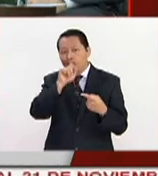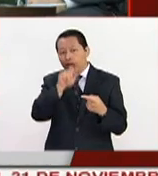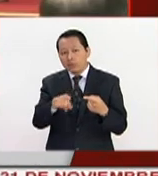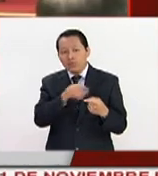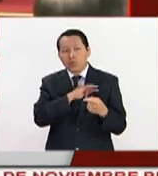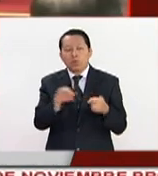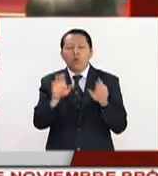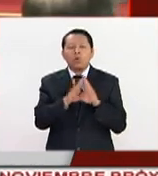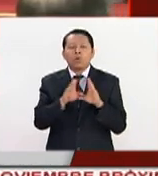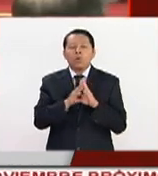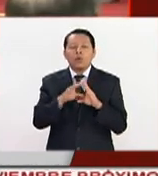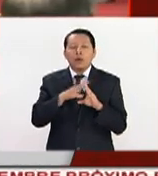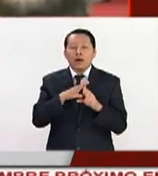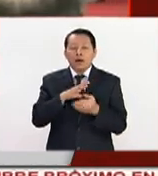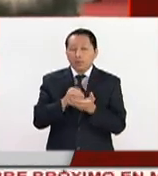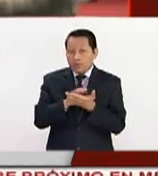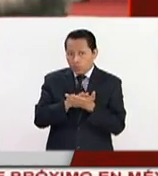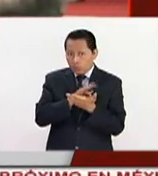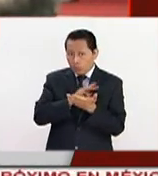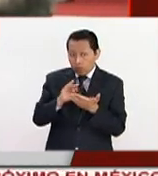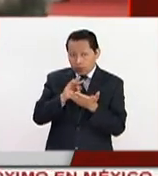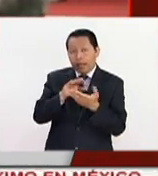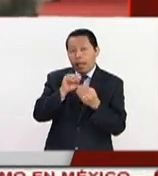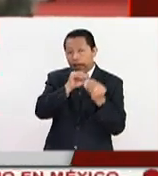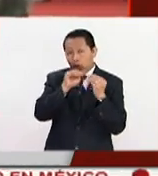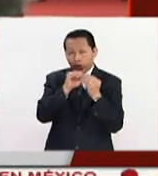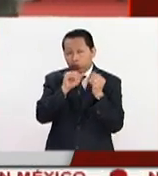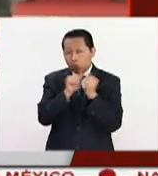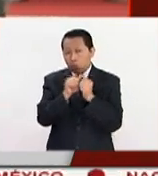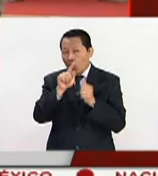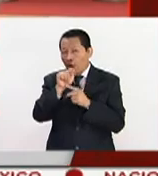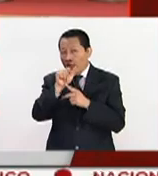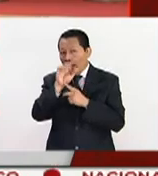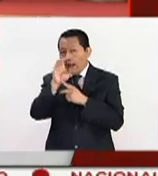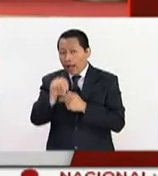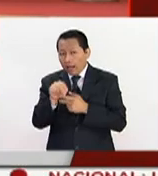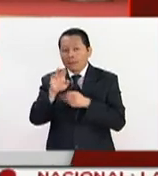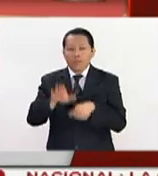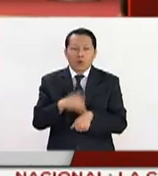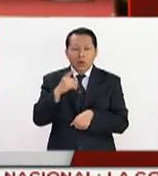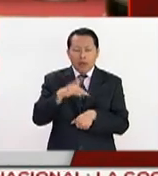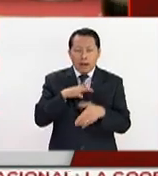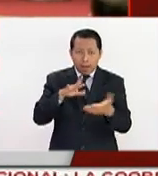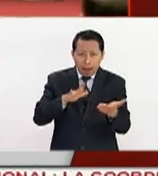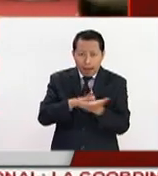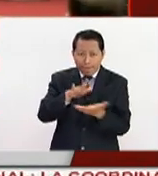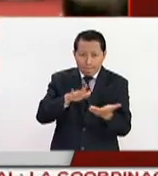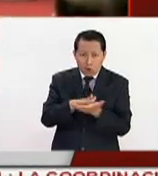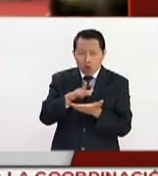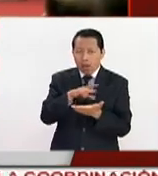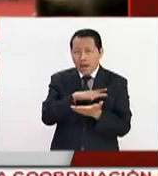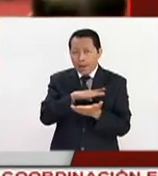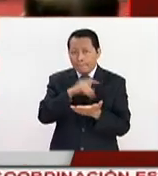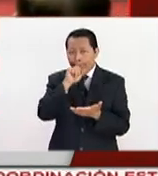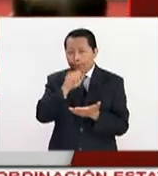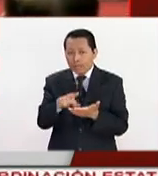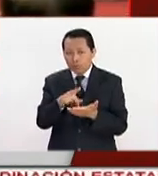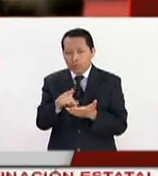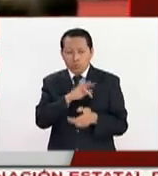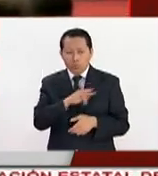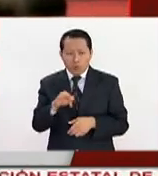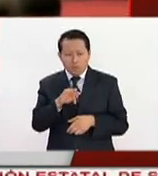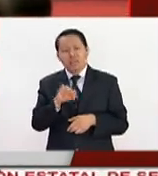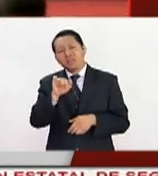va a dar certidumbre al proceso de negociación con el Telecán, porque vamos, si apoya la posición de